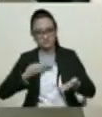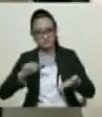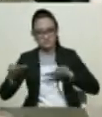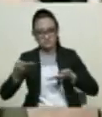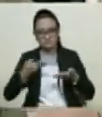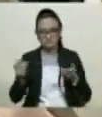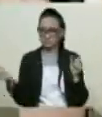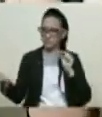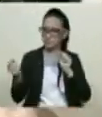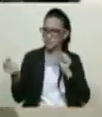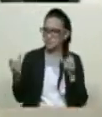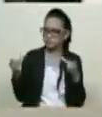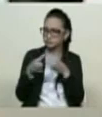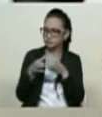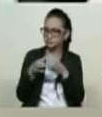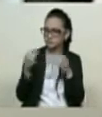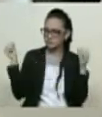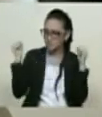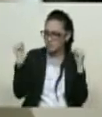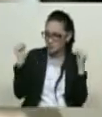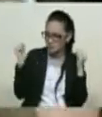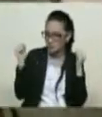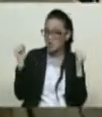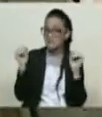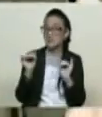en el cuerpo y por unanimidad